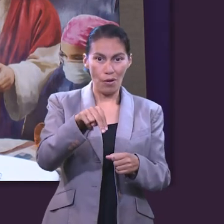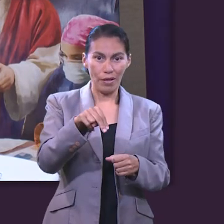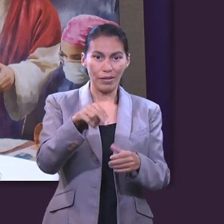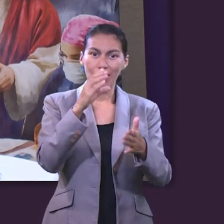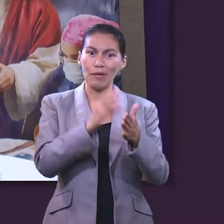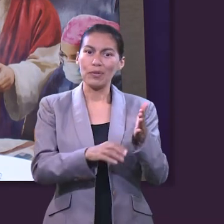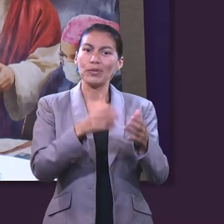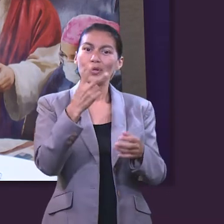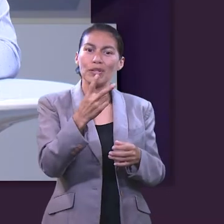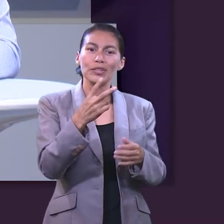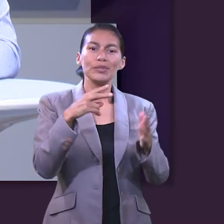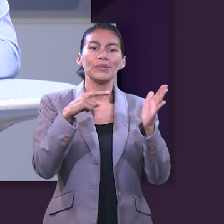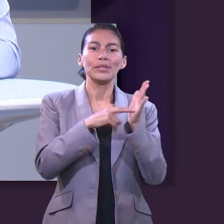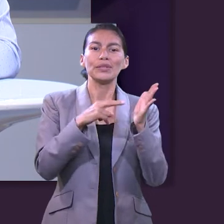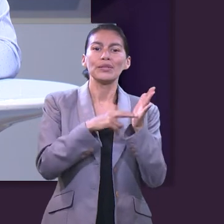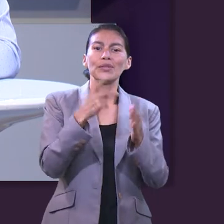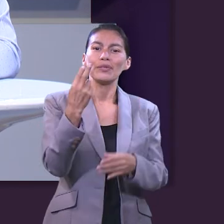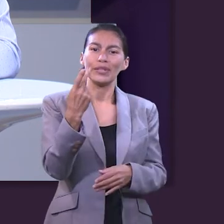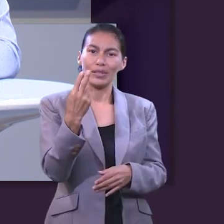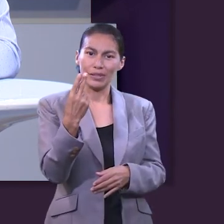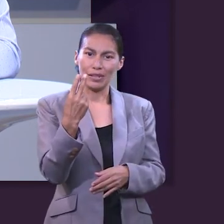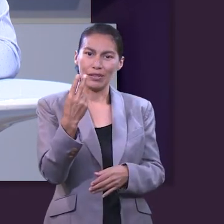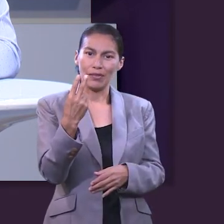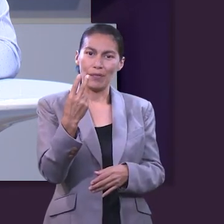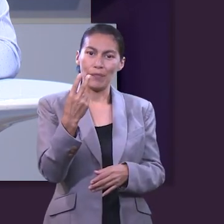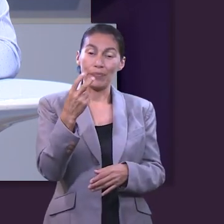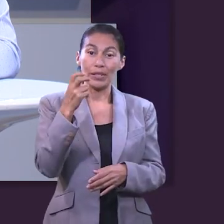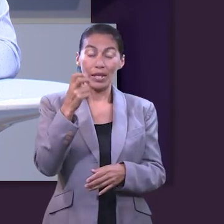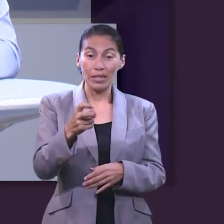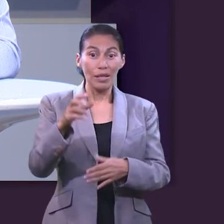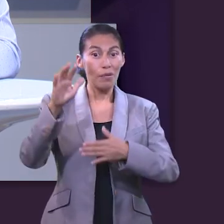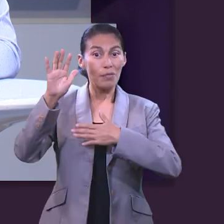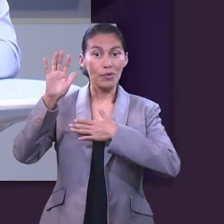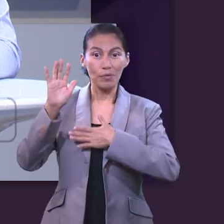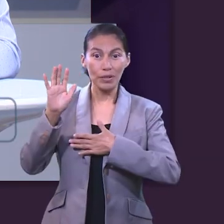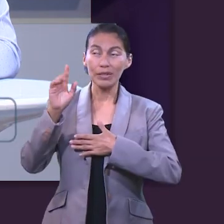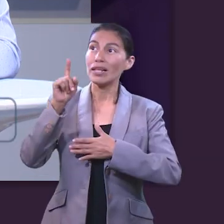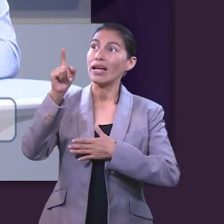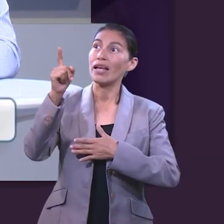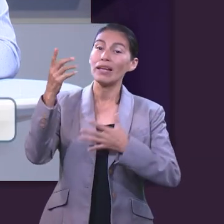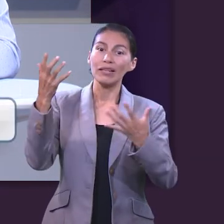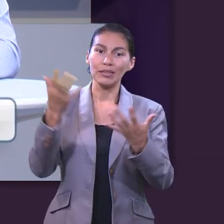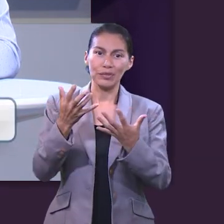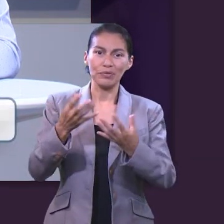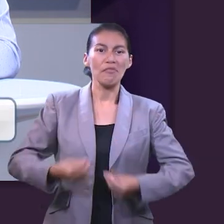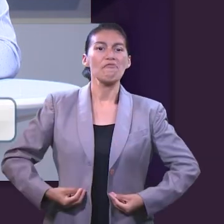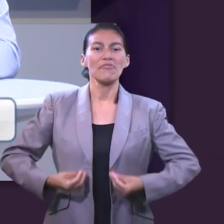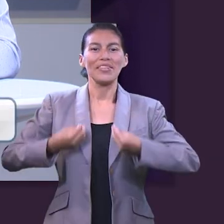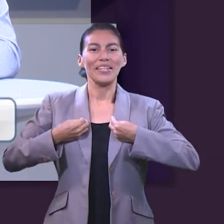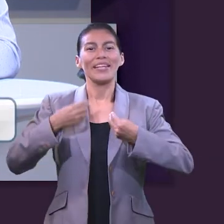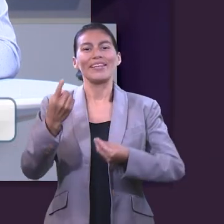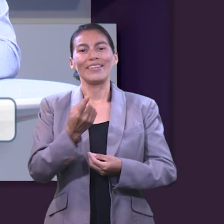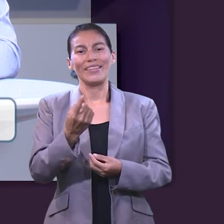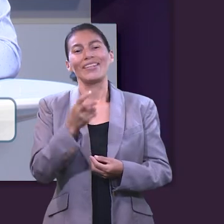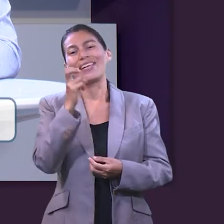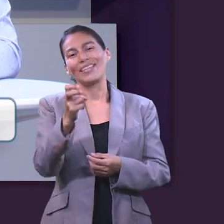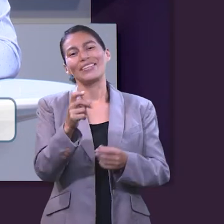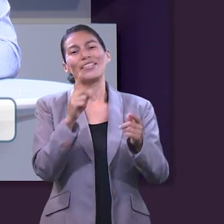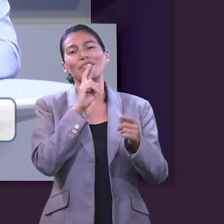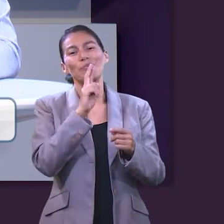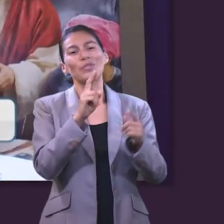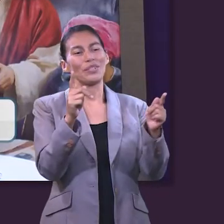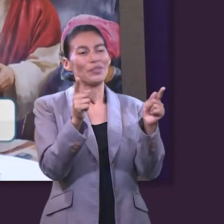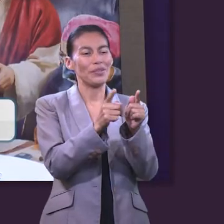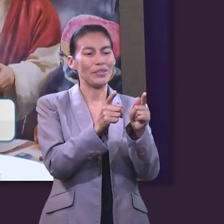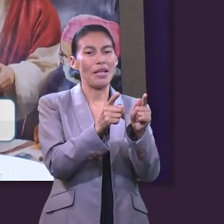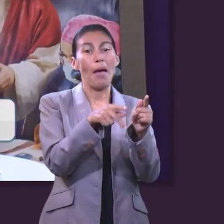escribió el apóstol Juan, capítulo número 2, versículo 25. Y esta es la promesa que Él nos hizo, la vida